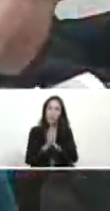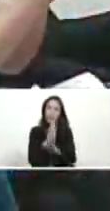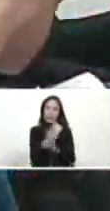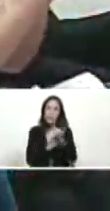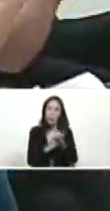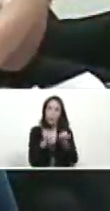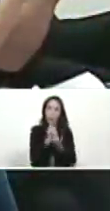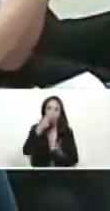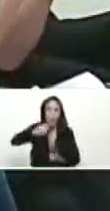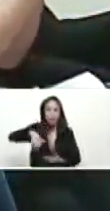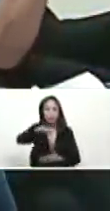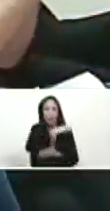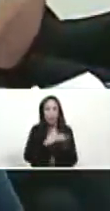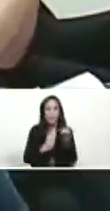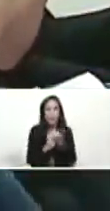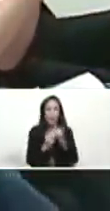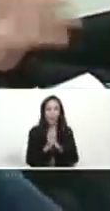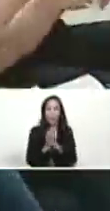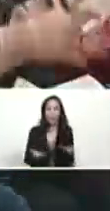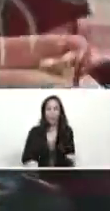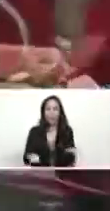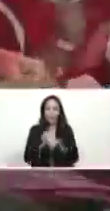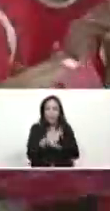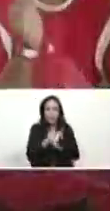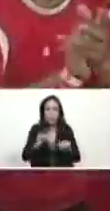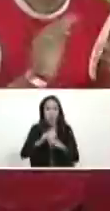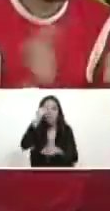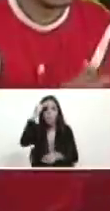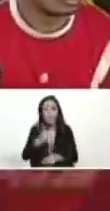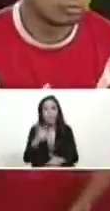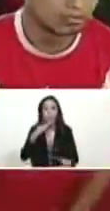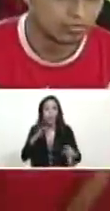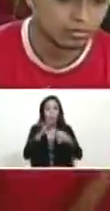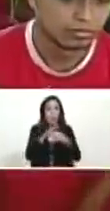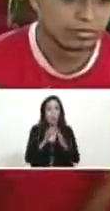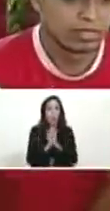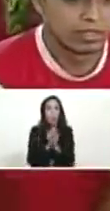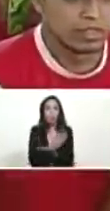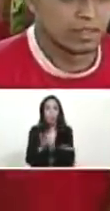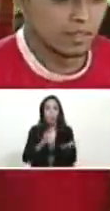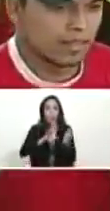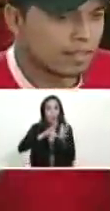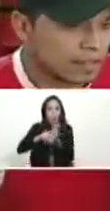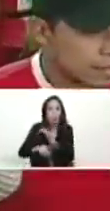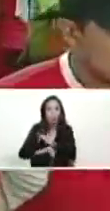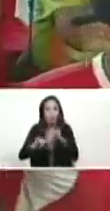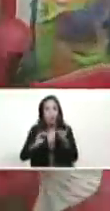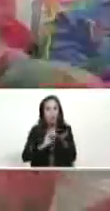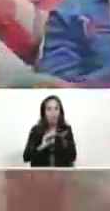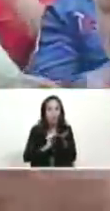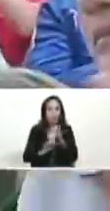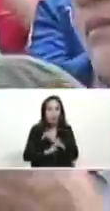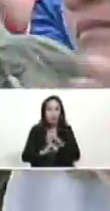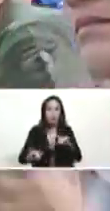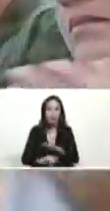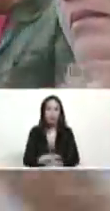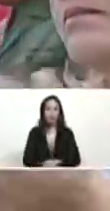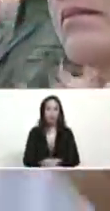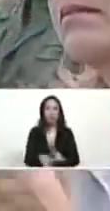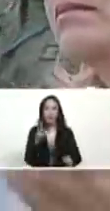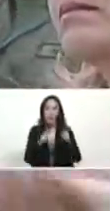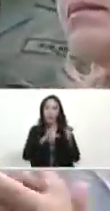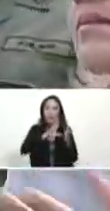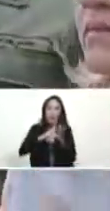apoyo del pueblo. Pido el apoyo de las fuerzas militares del país para combatir a los indolentes, a los